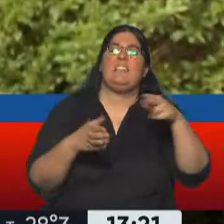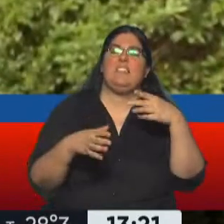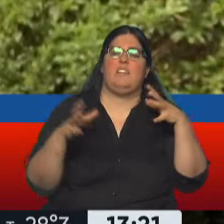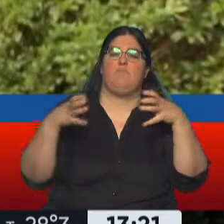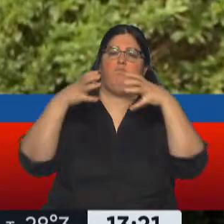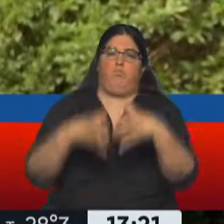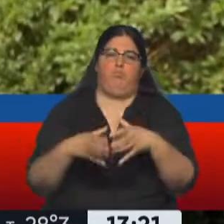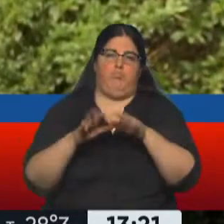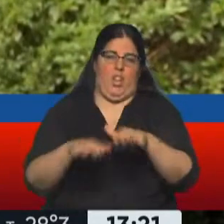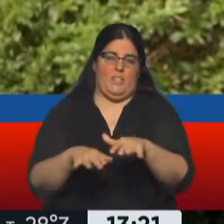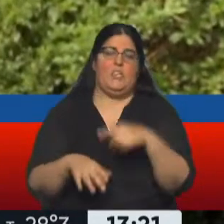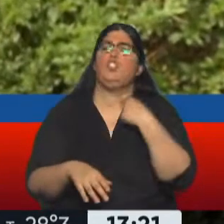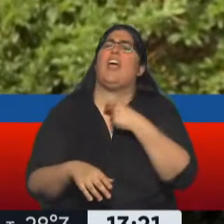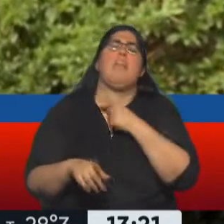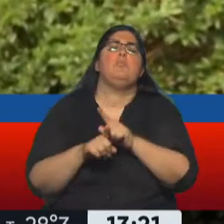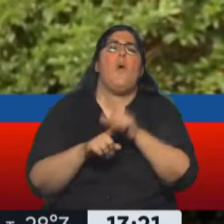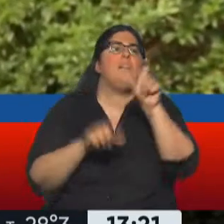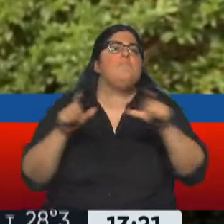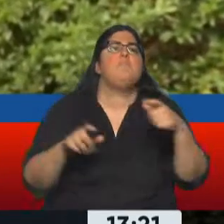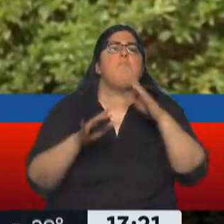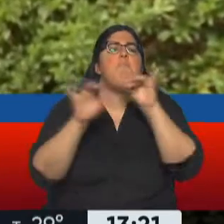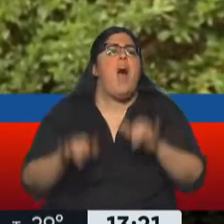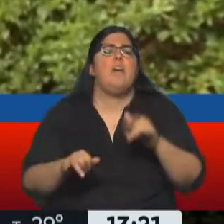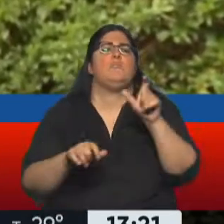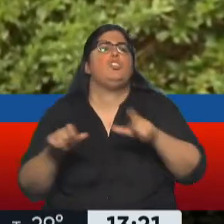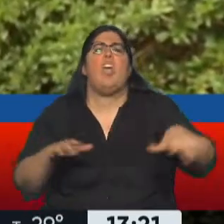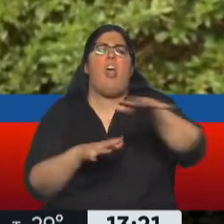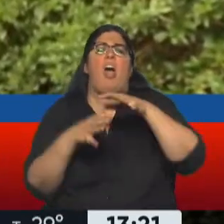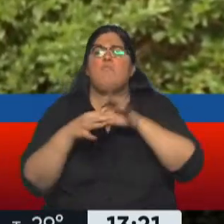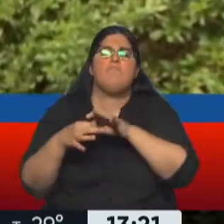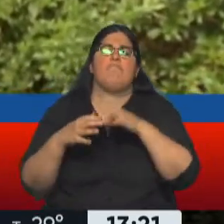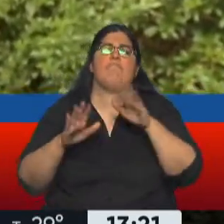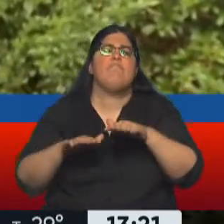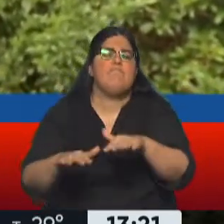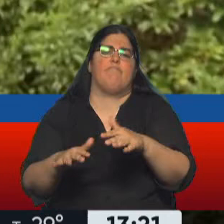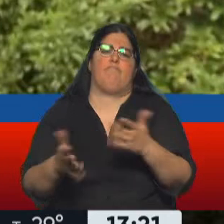Queremos hacerlo cívicamente, pacíficamente.